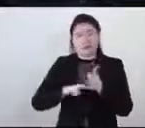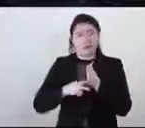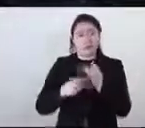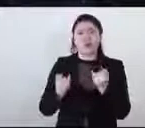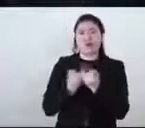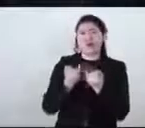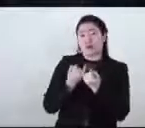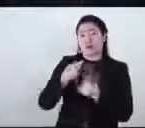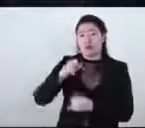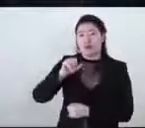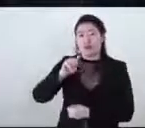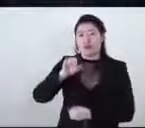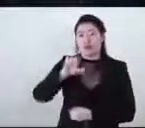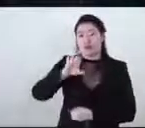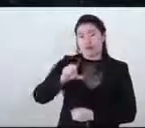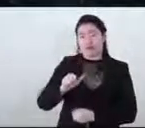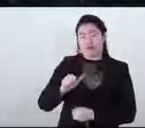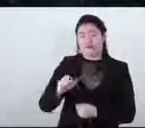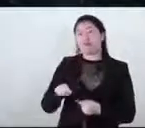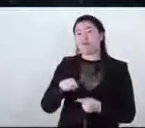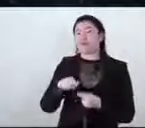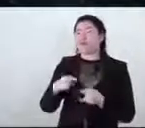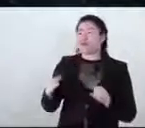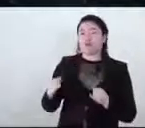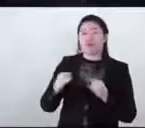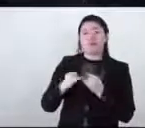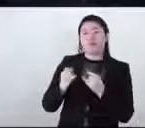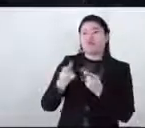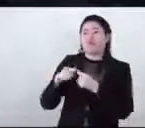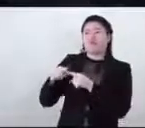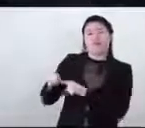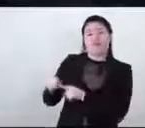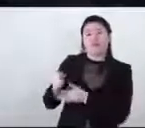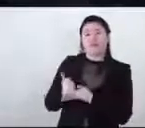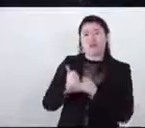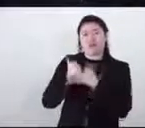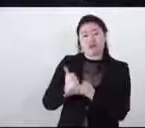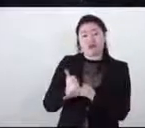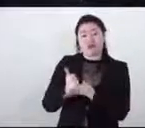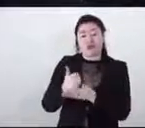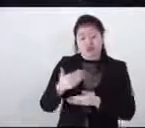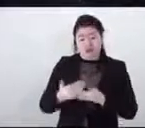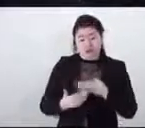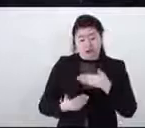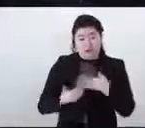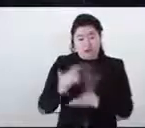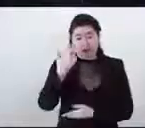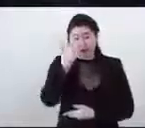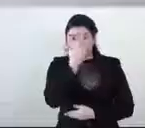Ingeniería Geotecnia, así como instituciones académicas. El primer avance de estas